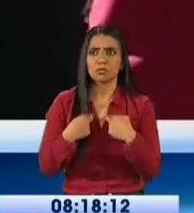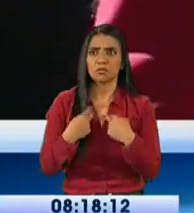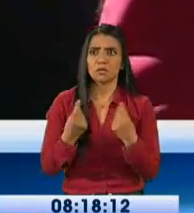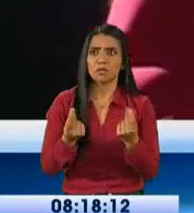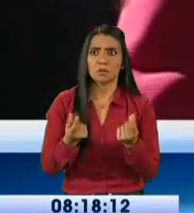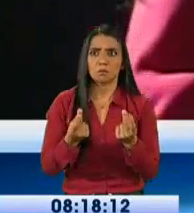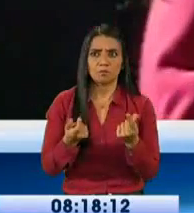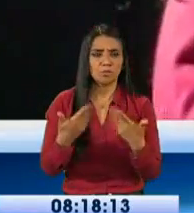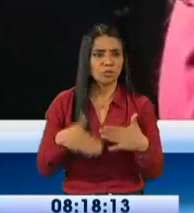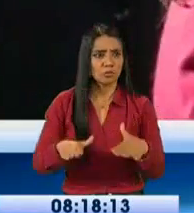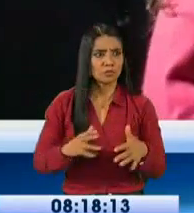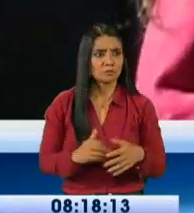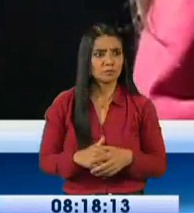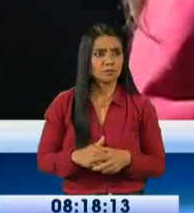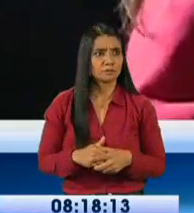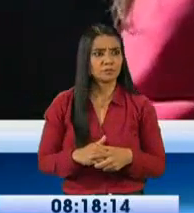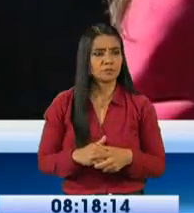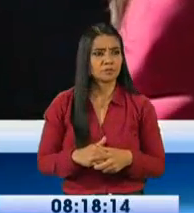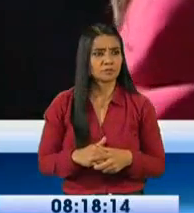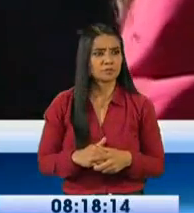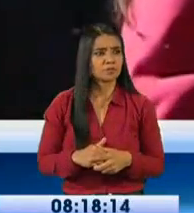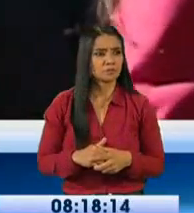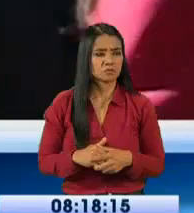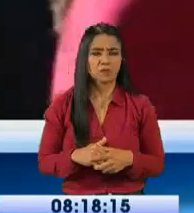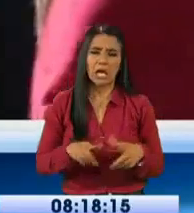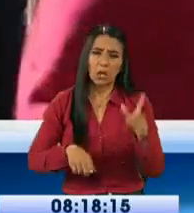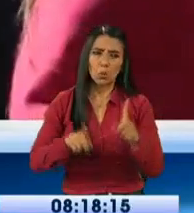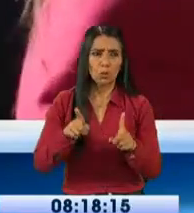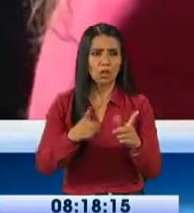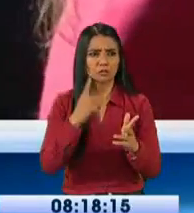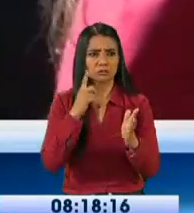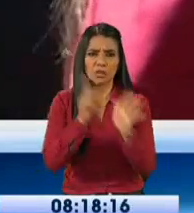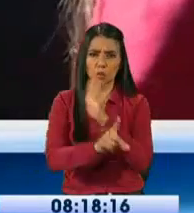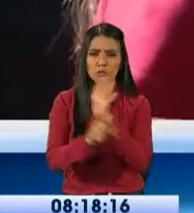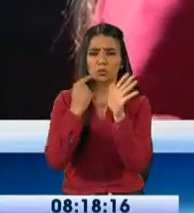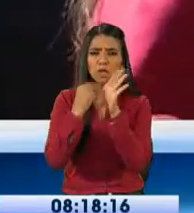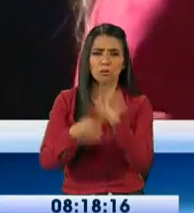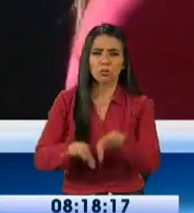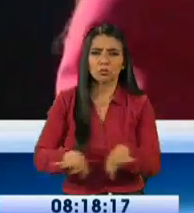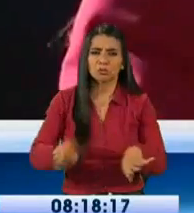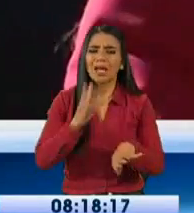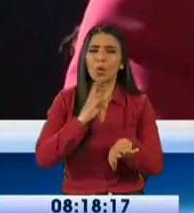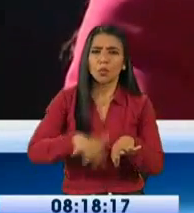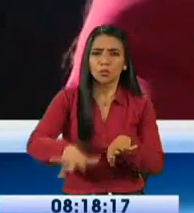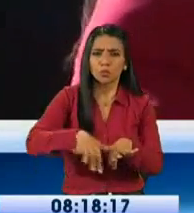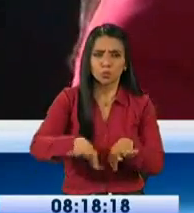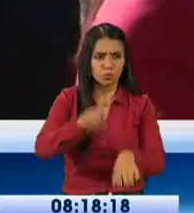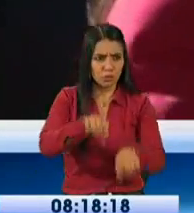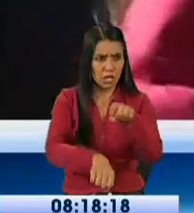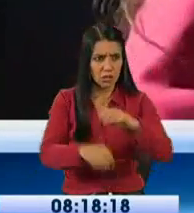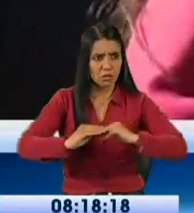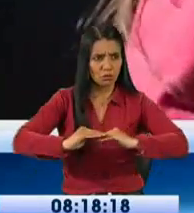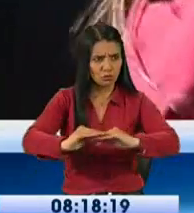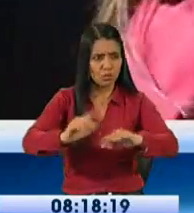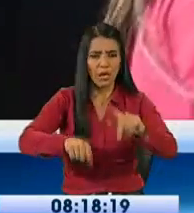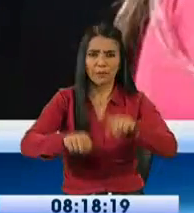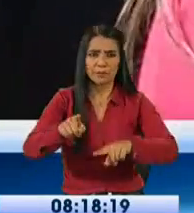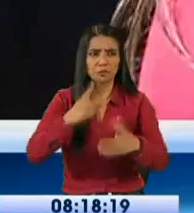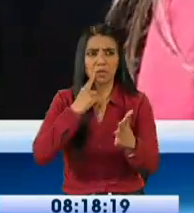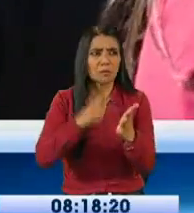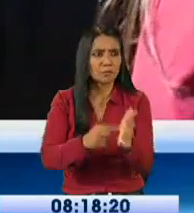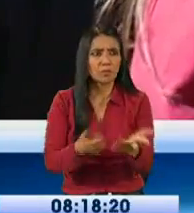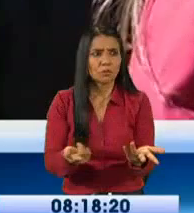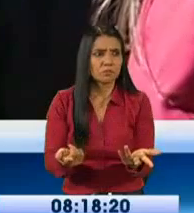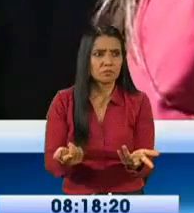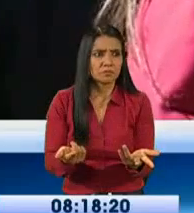ambas instituciones. Sin embargo, hemos tenido algunas denuncias también de fugas de agua en la que también está dañada la calzada y a veces creo que